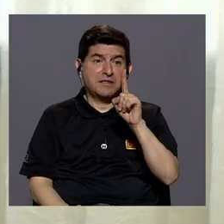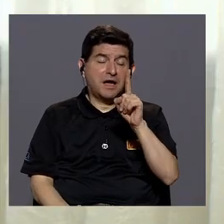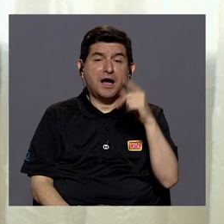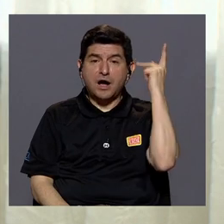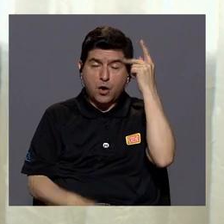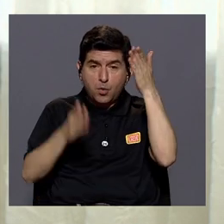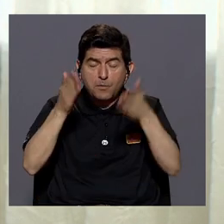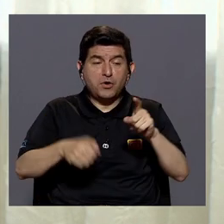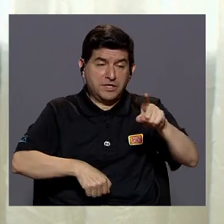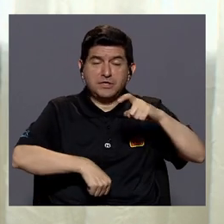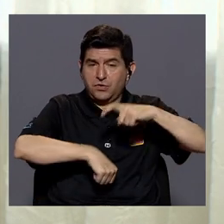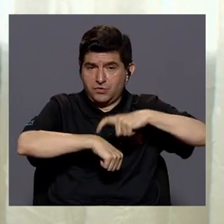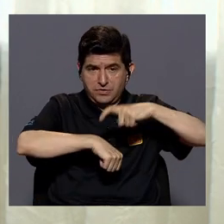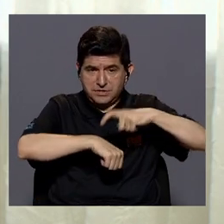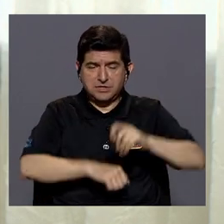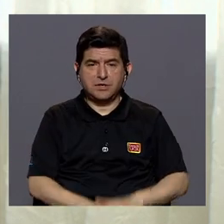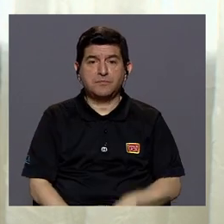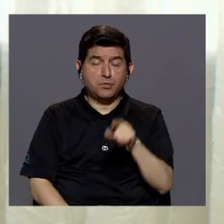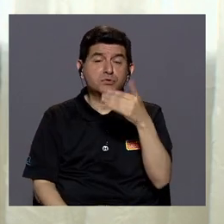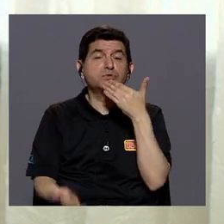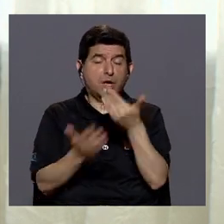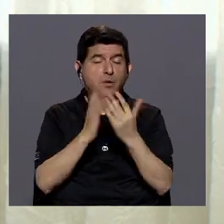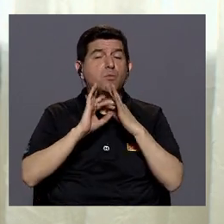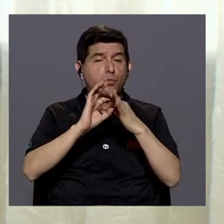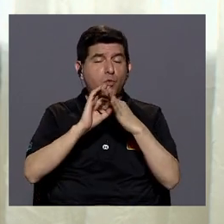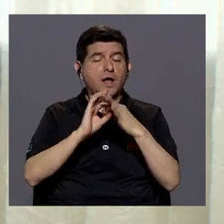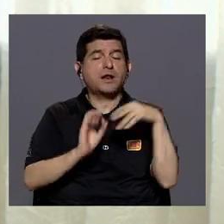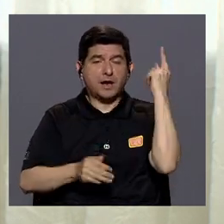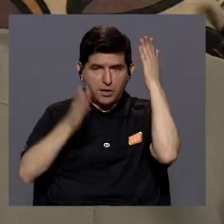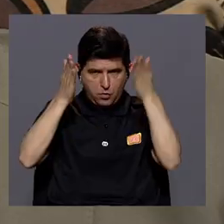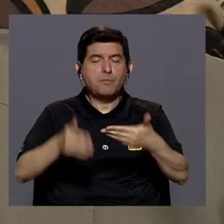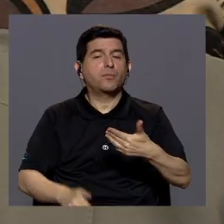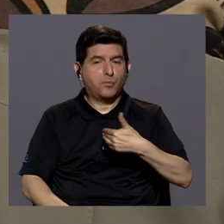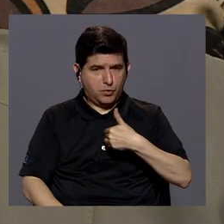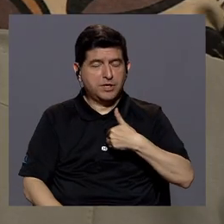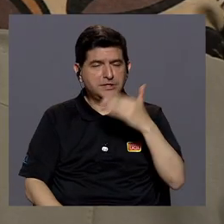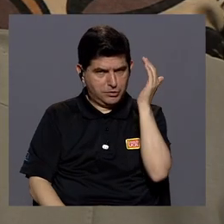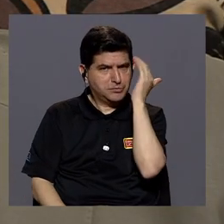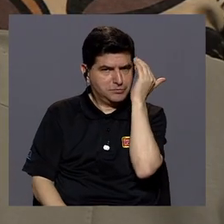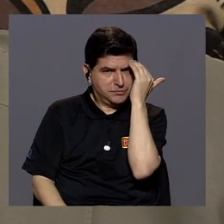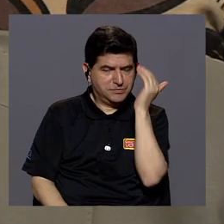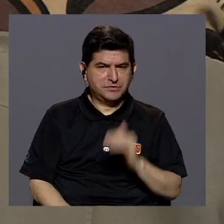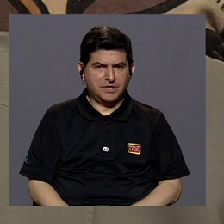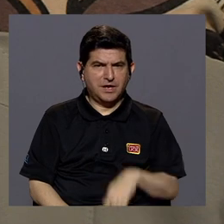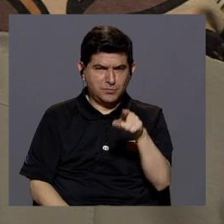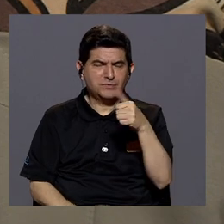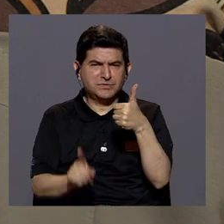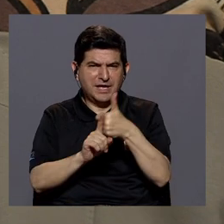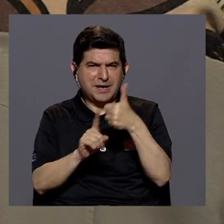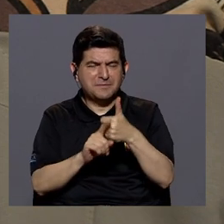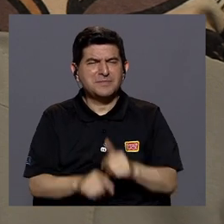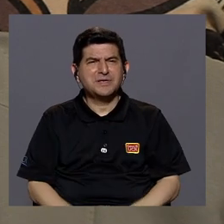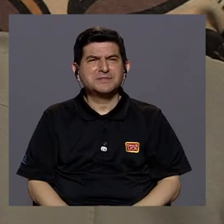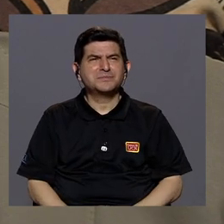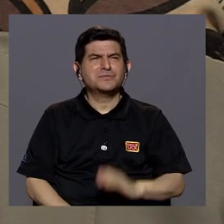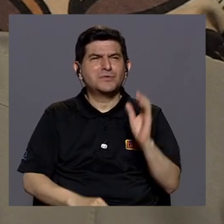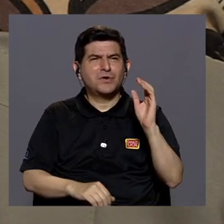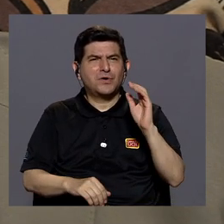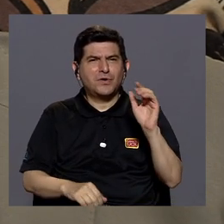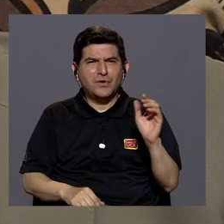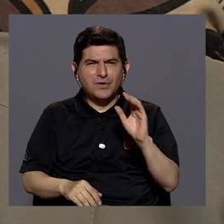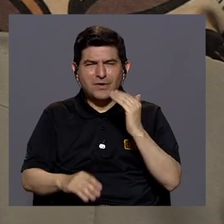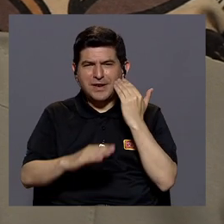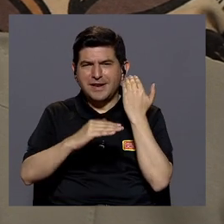político del momento, porque sé que usted ha tenido muy buenas relaciones con políticos, sí, le autocensurara a la hora de hacer